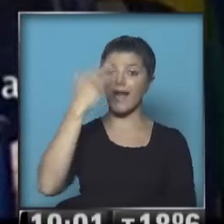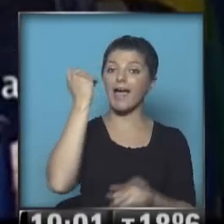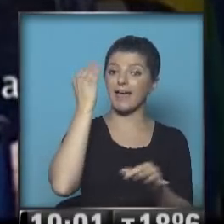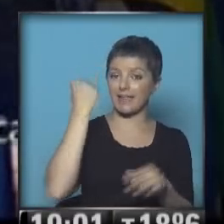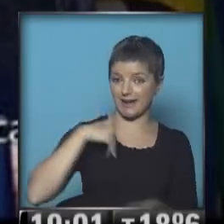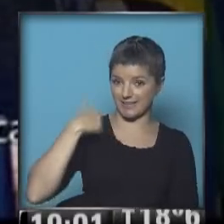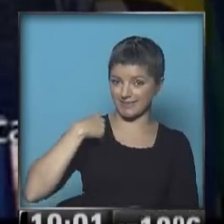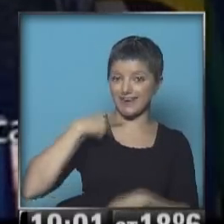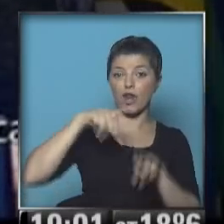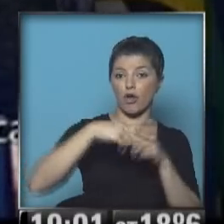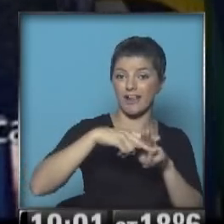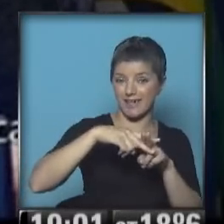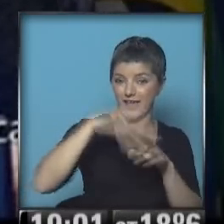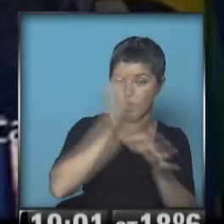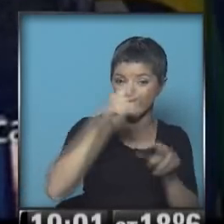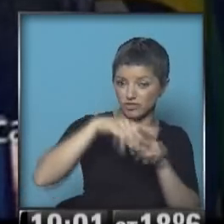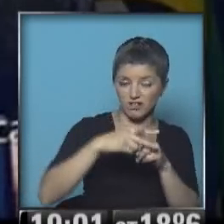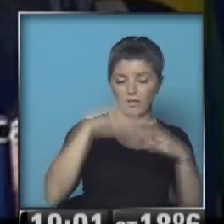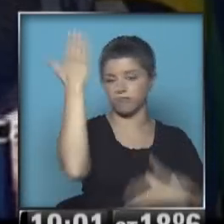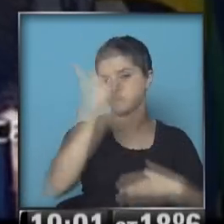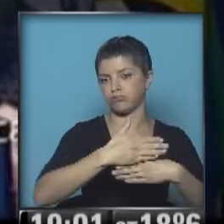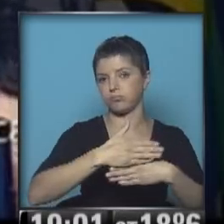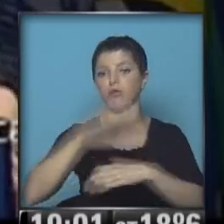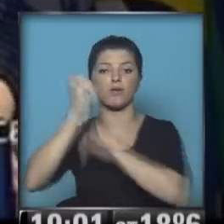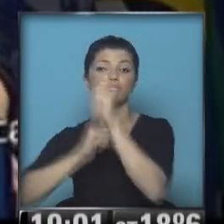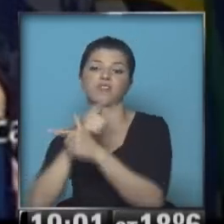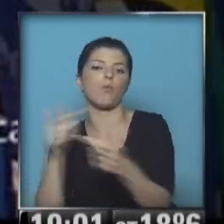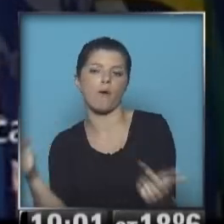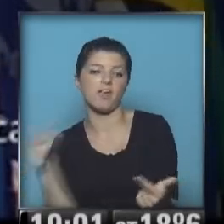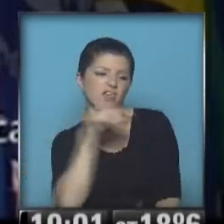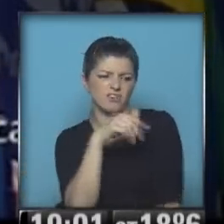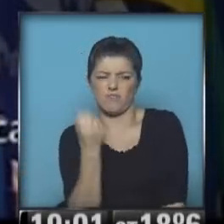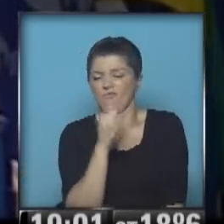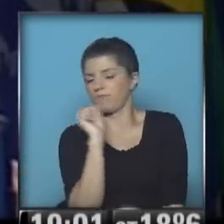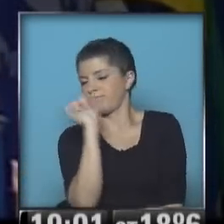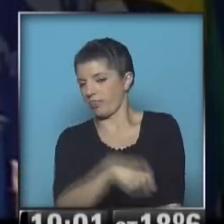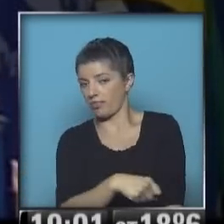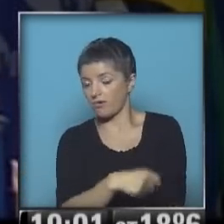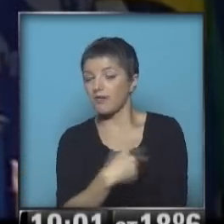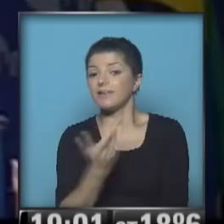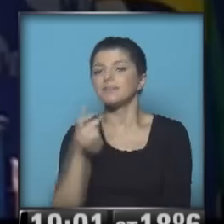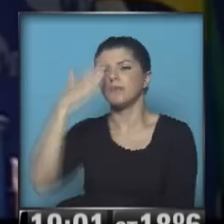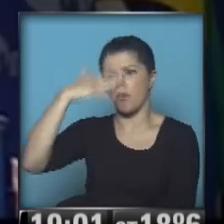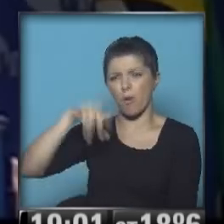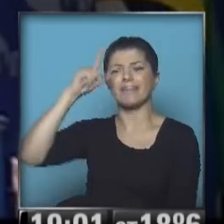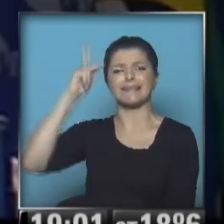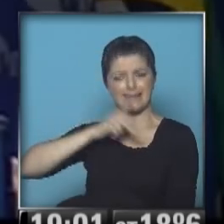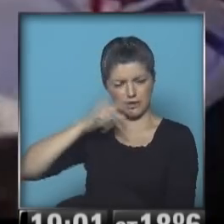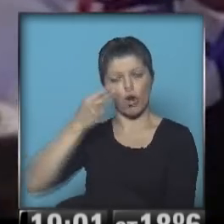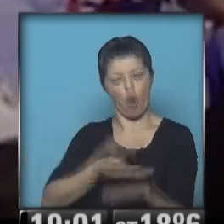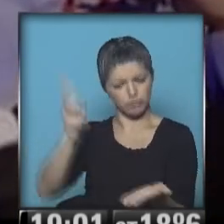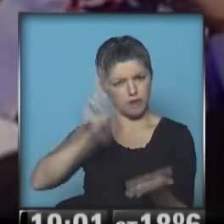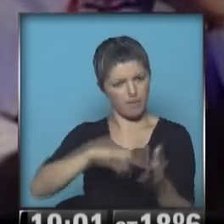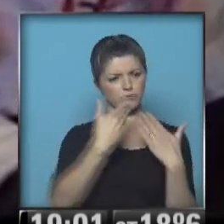escuelas técnicas porque no había industria y porque no eran importantes las fábricas. Y Néstor Kirchner volvió a